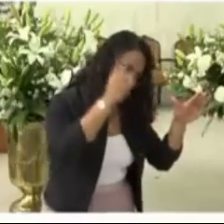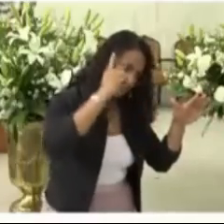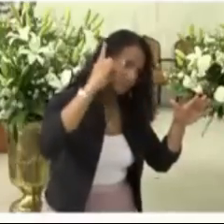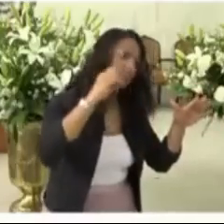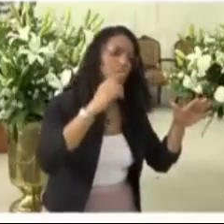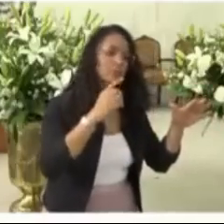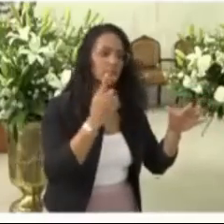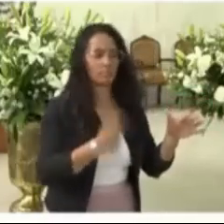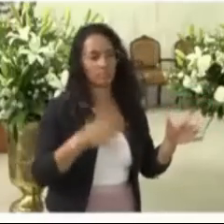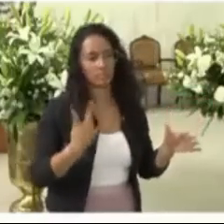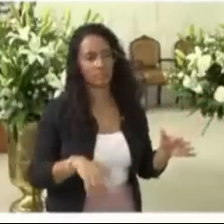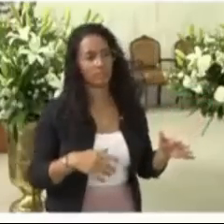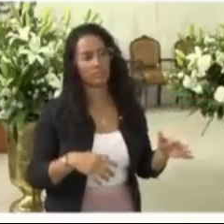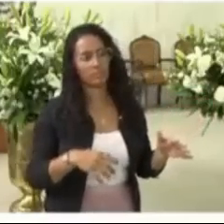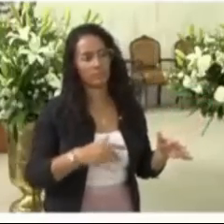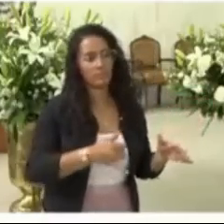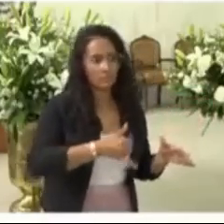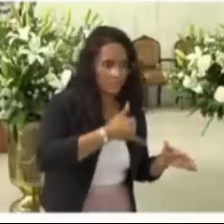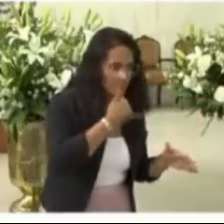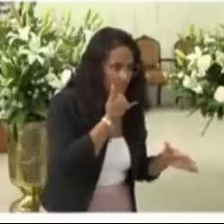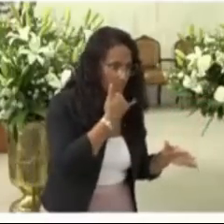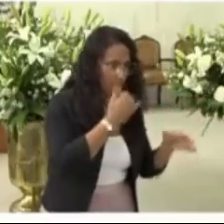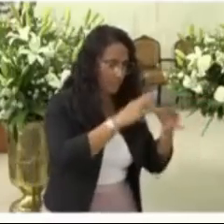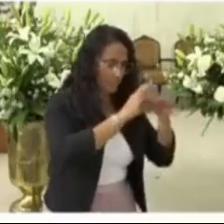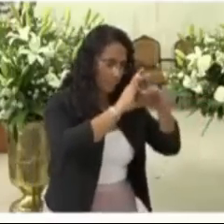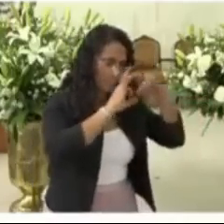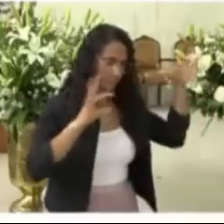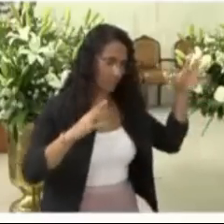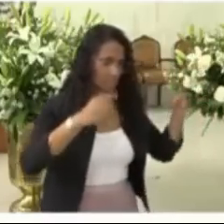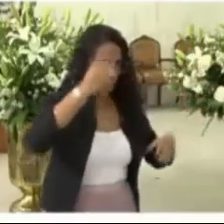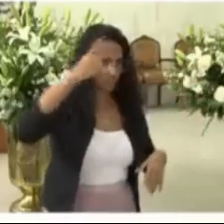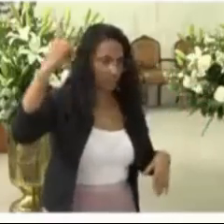había escrito y leído en aquel